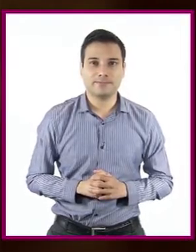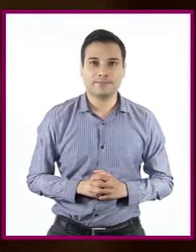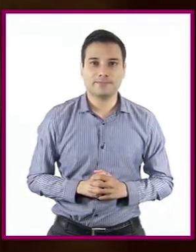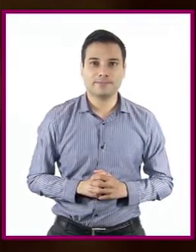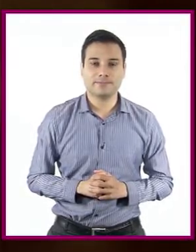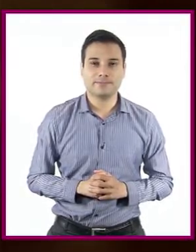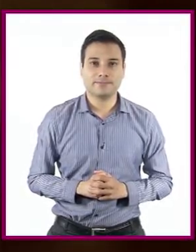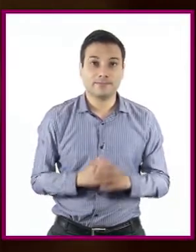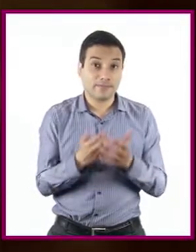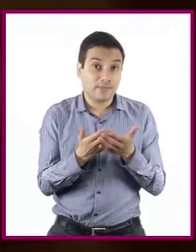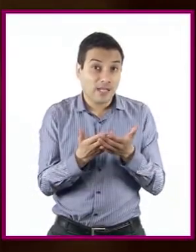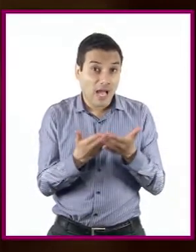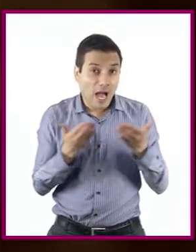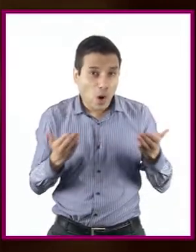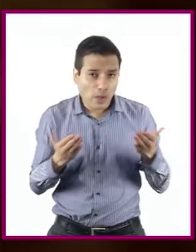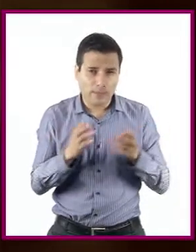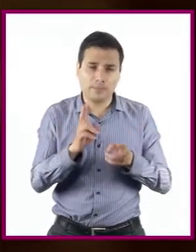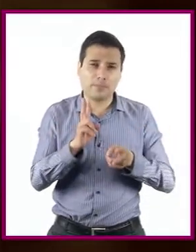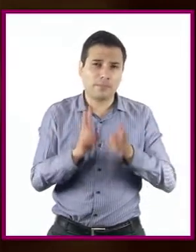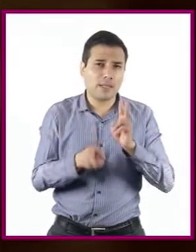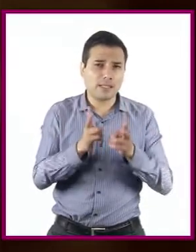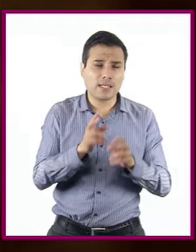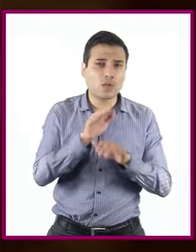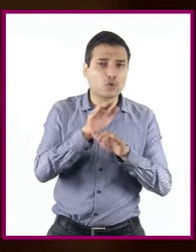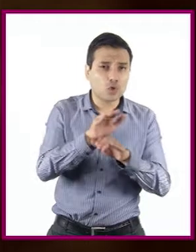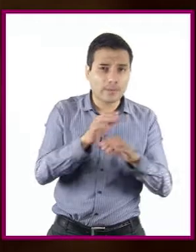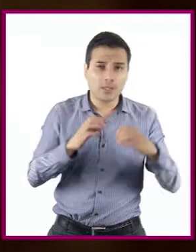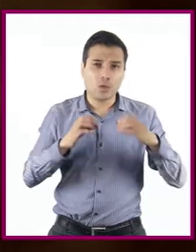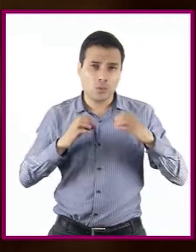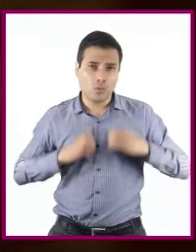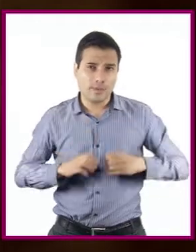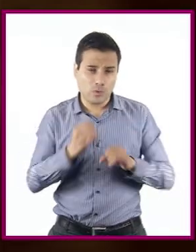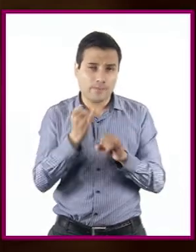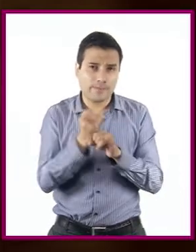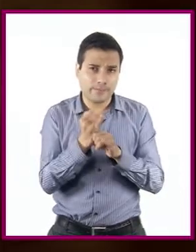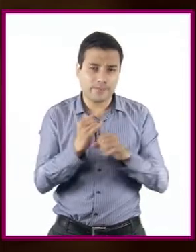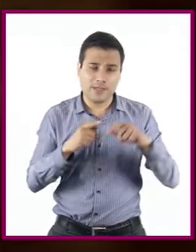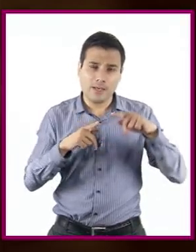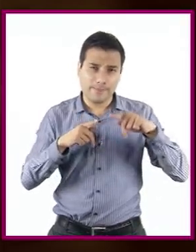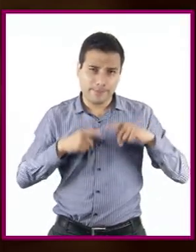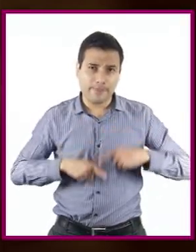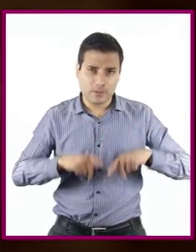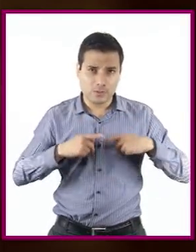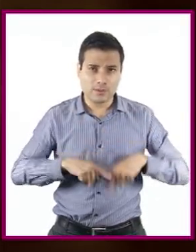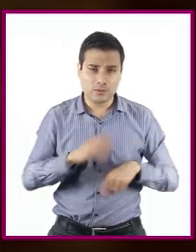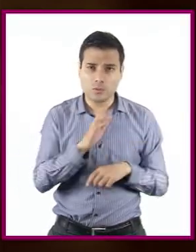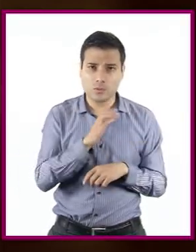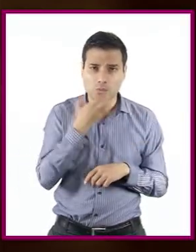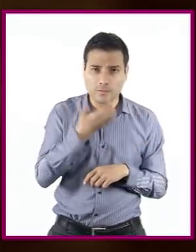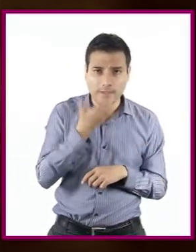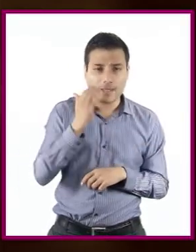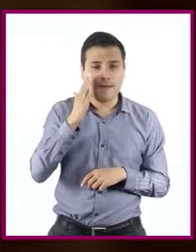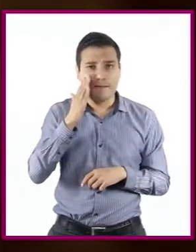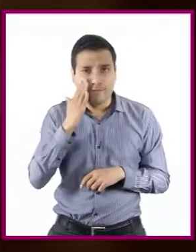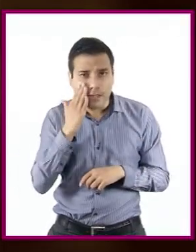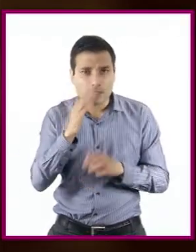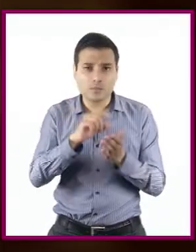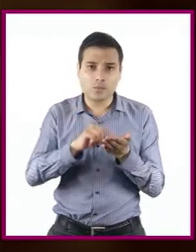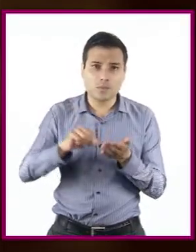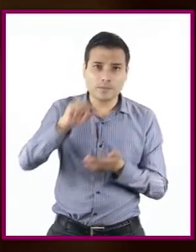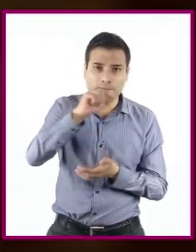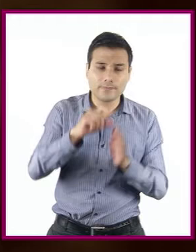Ahora se habla de cuerpo virtual, de cómo muchas personas tienen una vida en redes sociales y en espacios virtuales en donde interactúan,